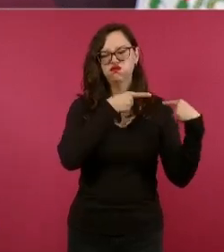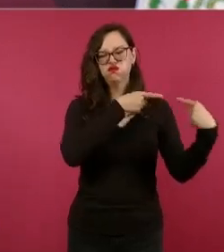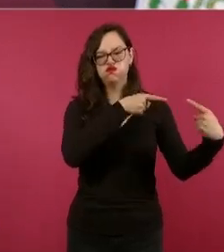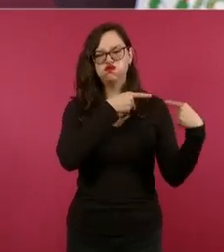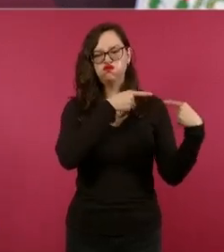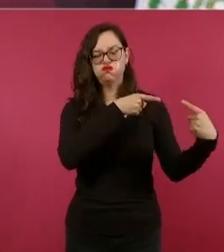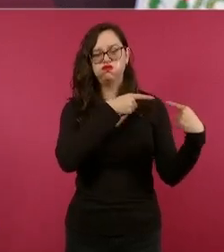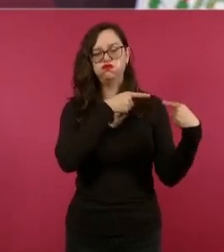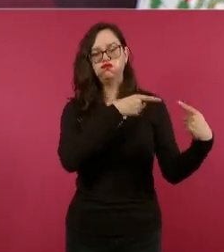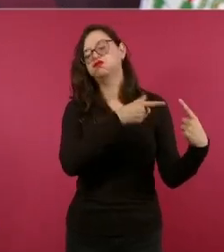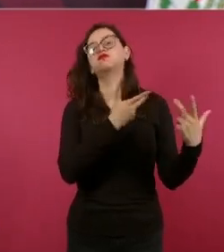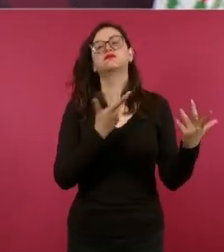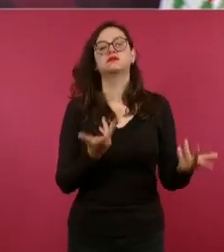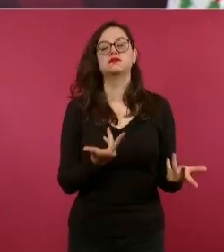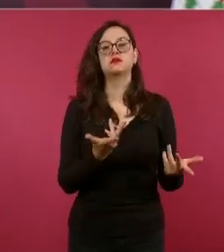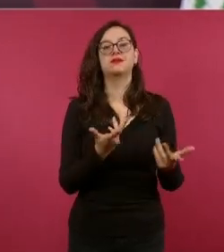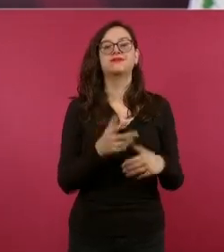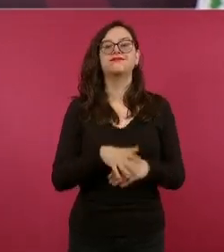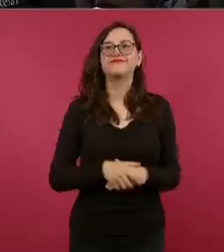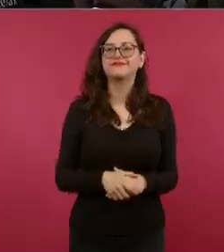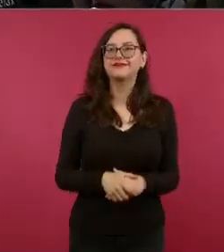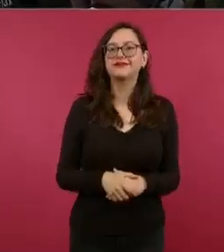con el primer ministro Trudeau,